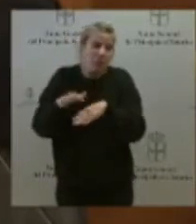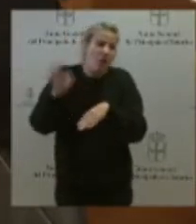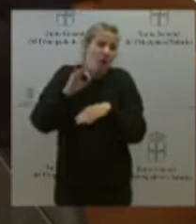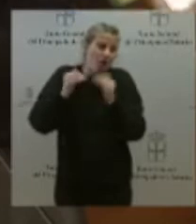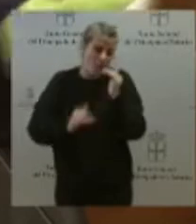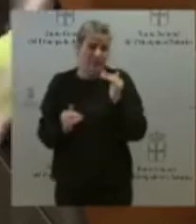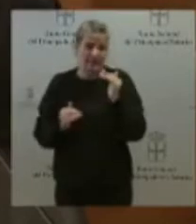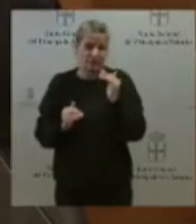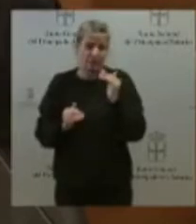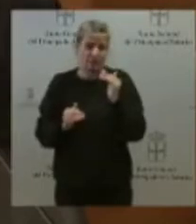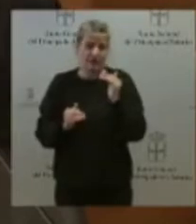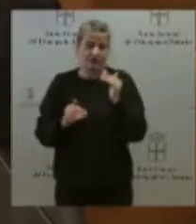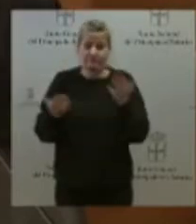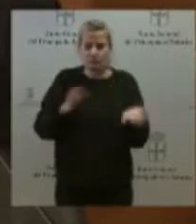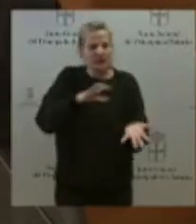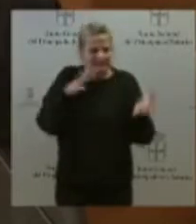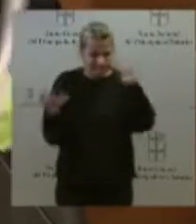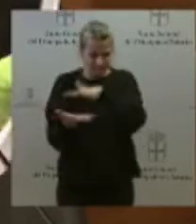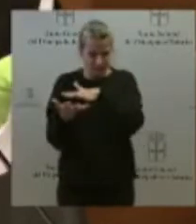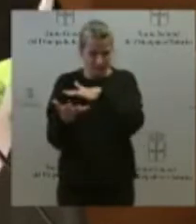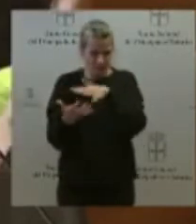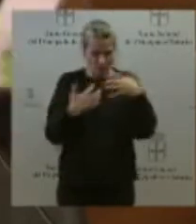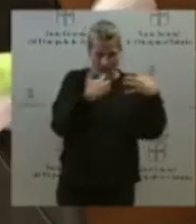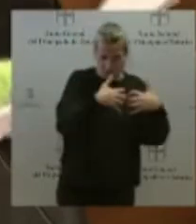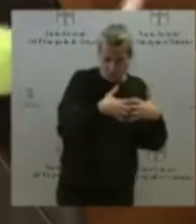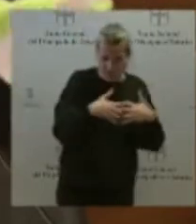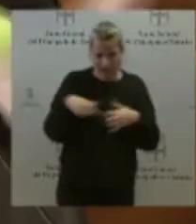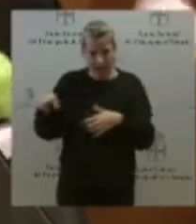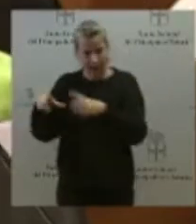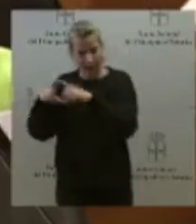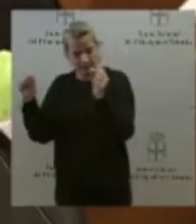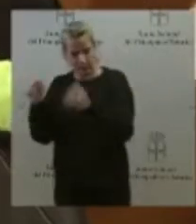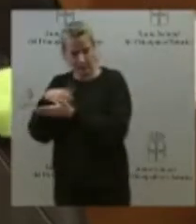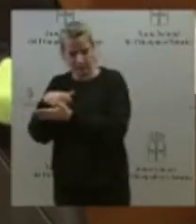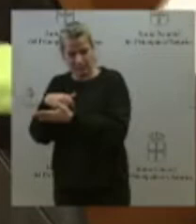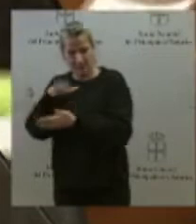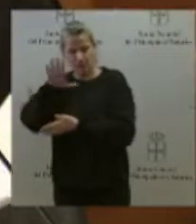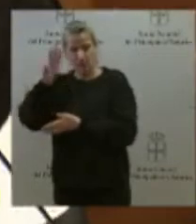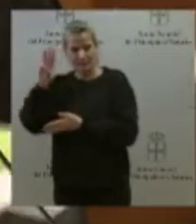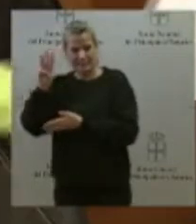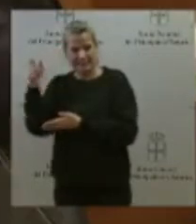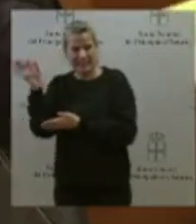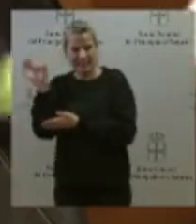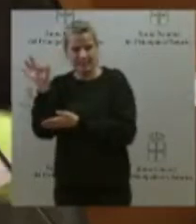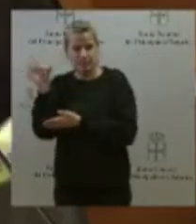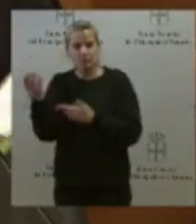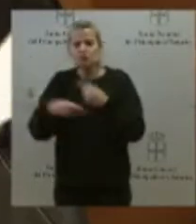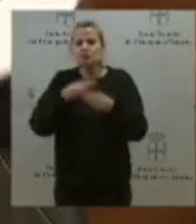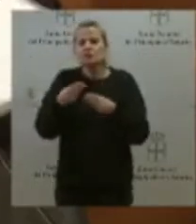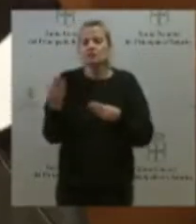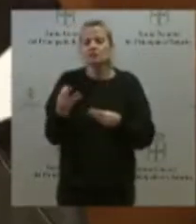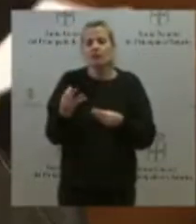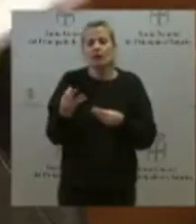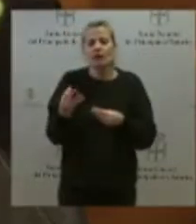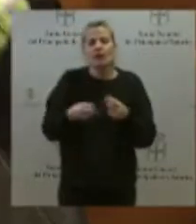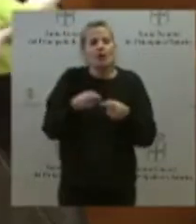Asturias industrial a la Asturias precaria, a la Asturias de los 53 céntimos. Y la pregunta es, ¿qué hacemos ante eso? ¿Qué hacemos para elevar la mejora de las